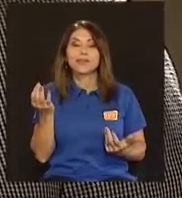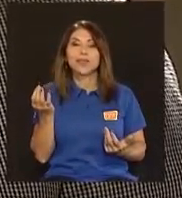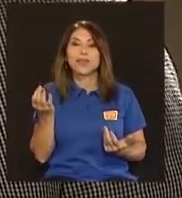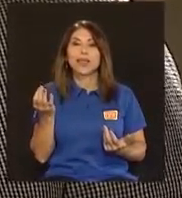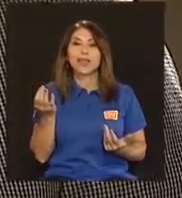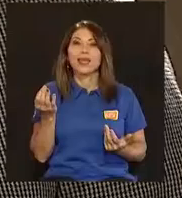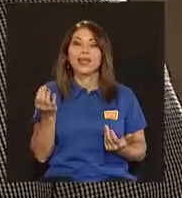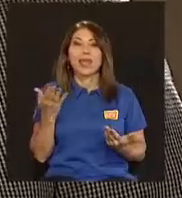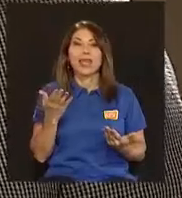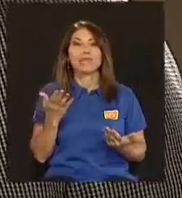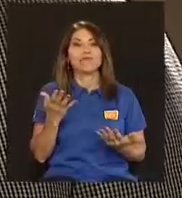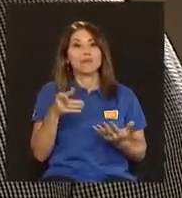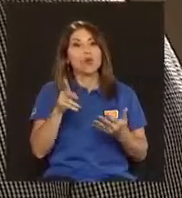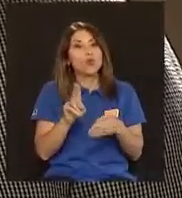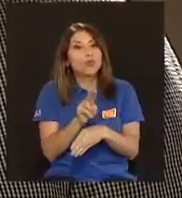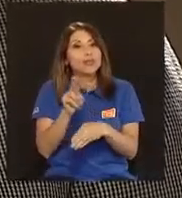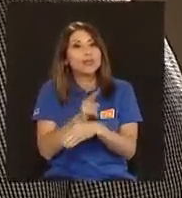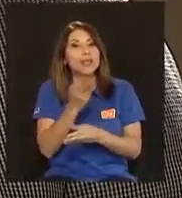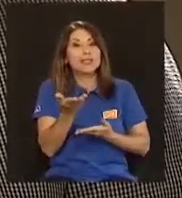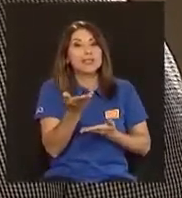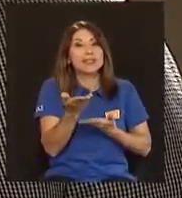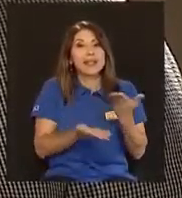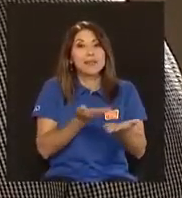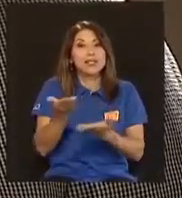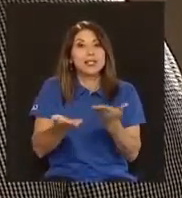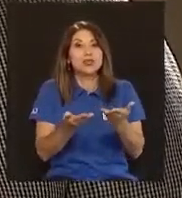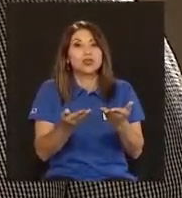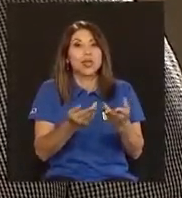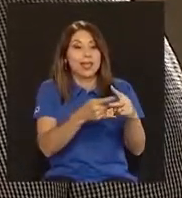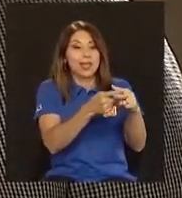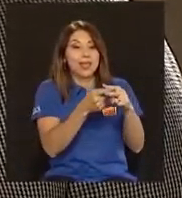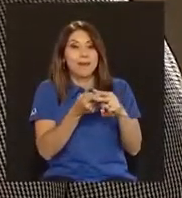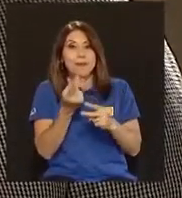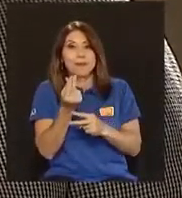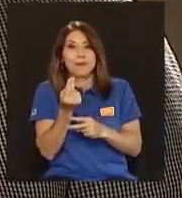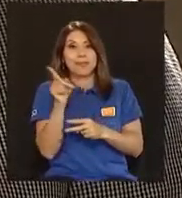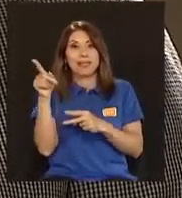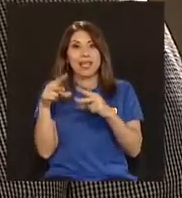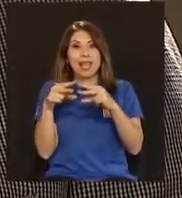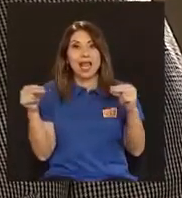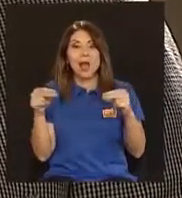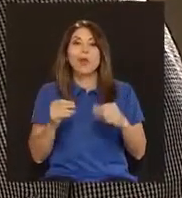brindan estos servicios o llevan estos servicios de crédito, en el caso de Nicaragua,